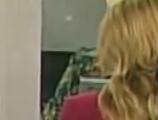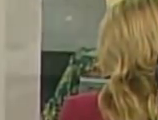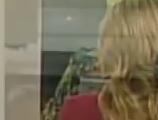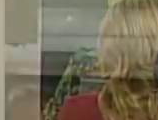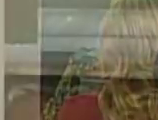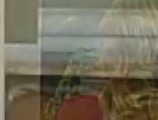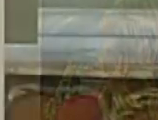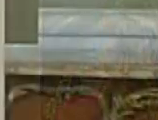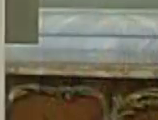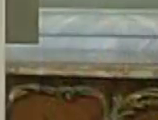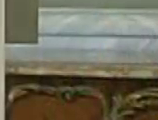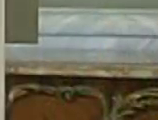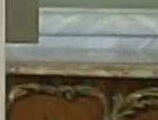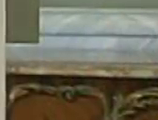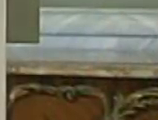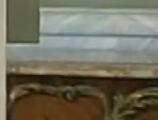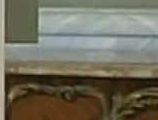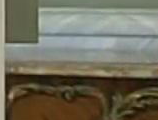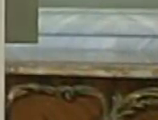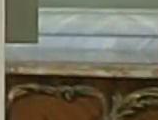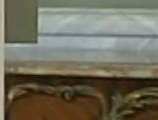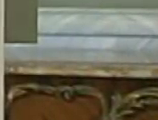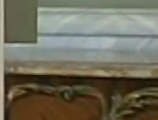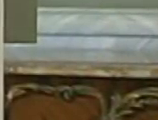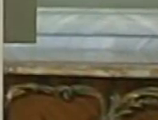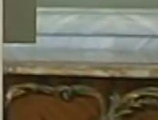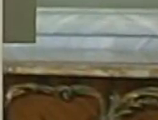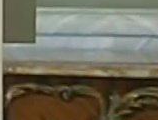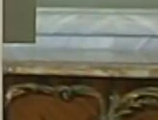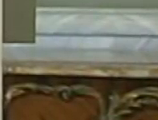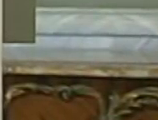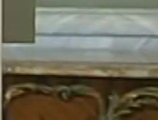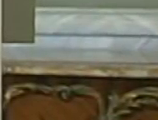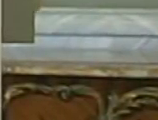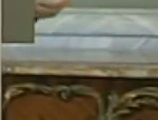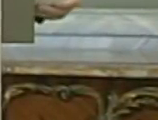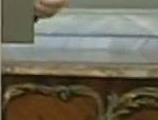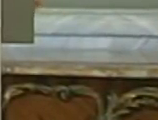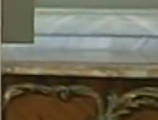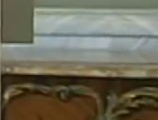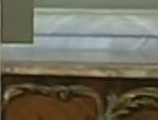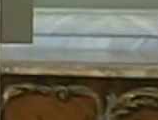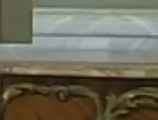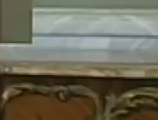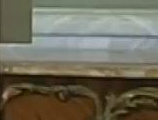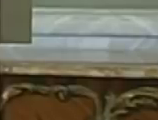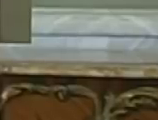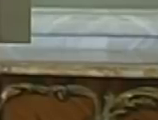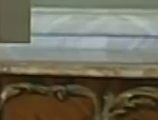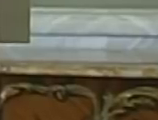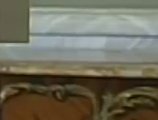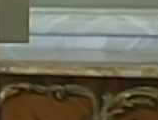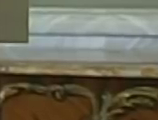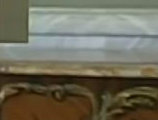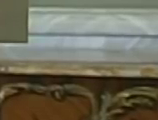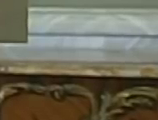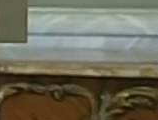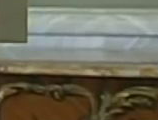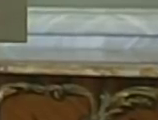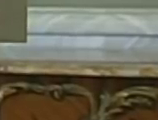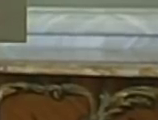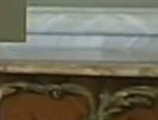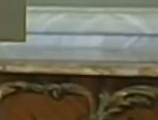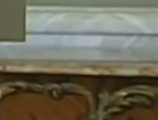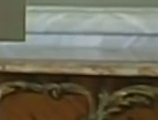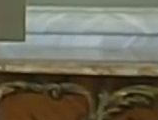salido ileso de ese atentado, que hemos demostrado nuestra satisfacción y nuestra alegría por este acontecimiento que no